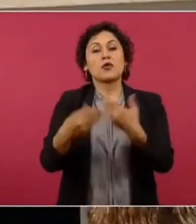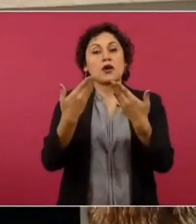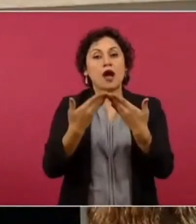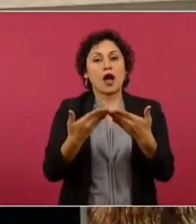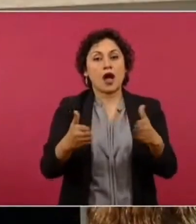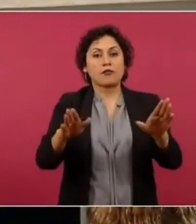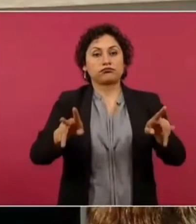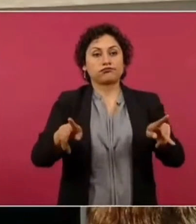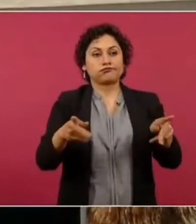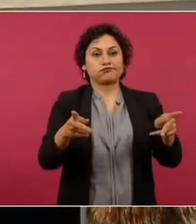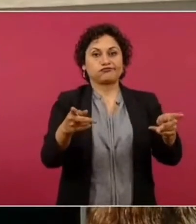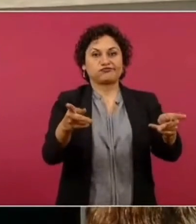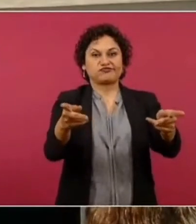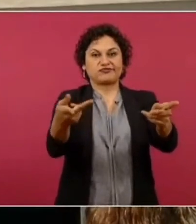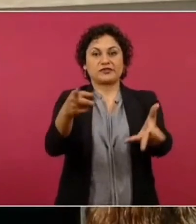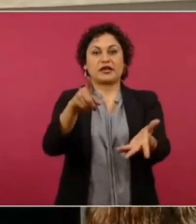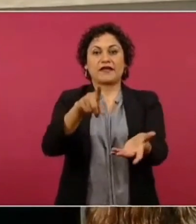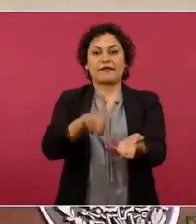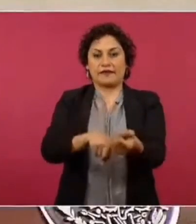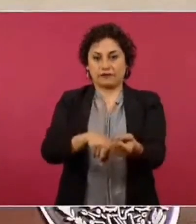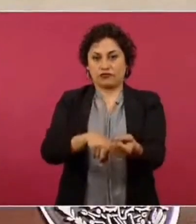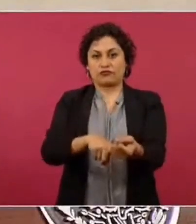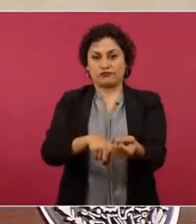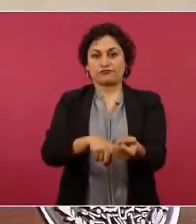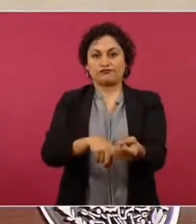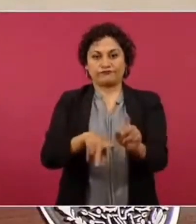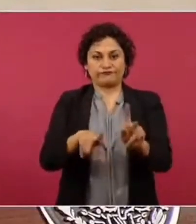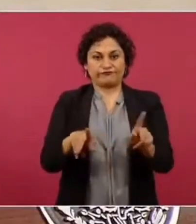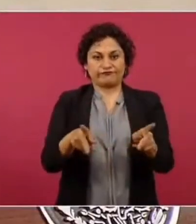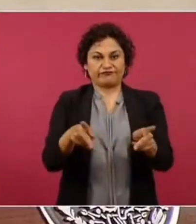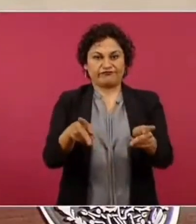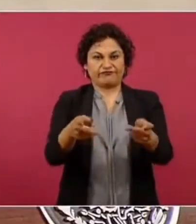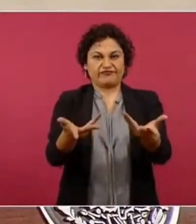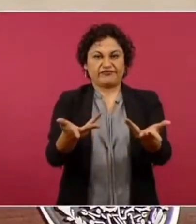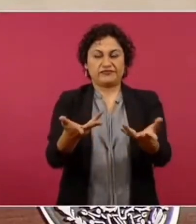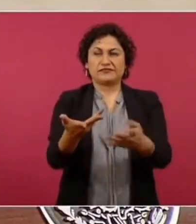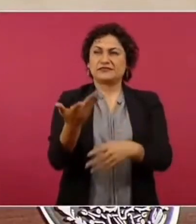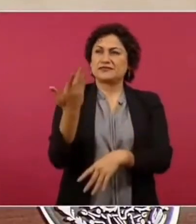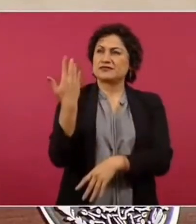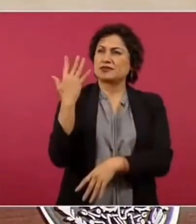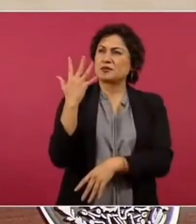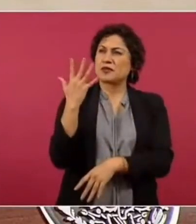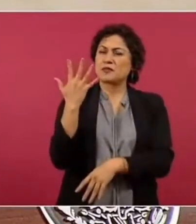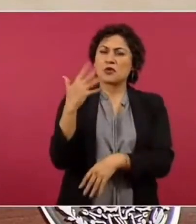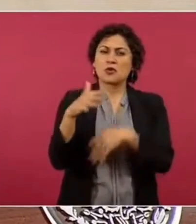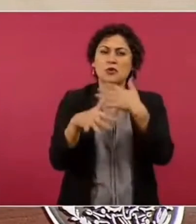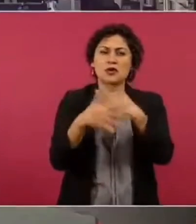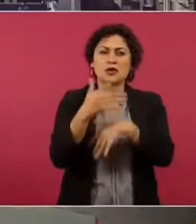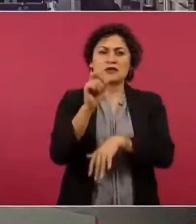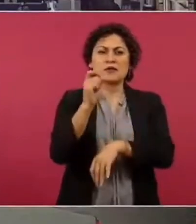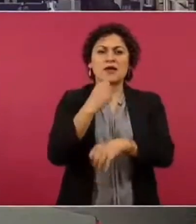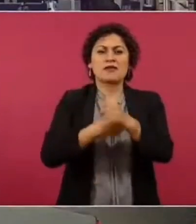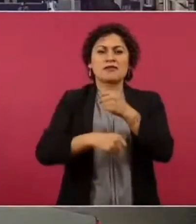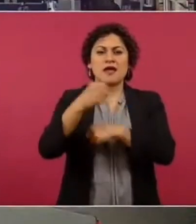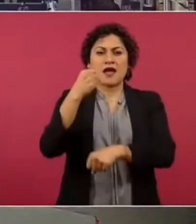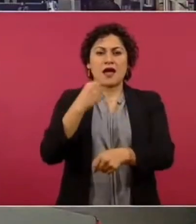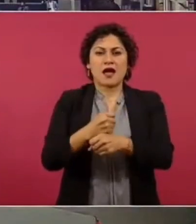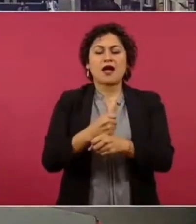para crear mercado interno. Eso casi como unos 15, 20 años. Empezaron con